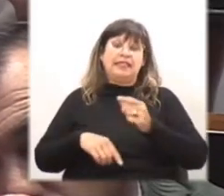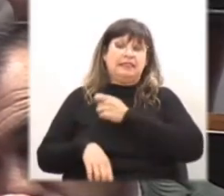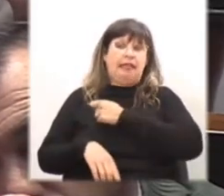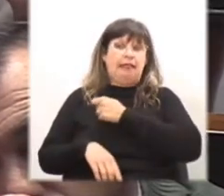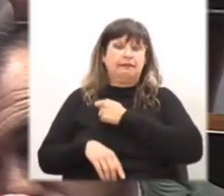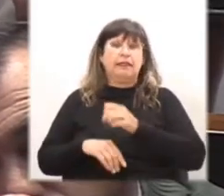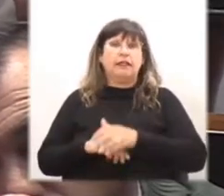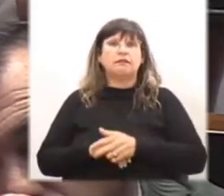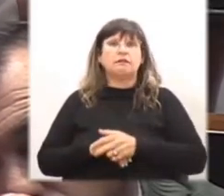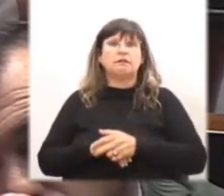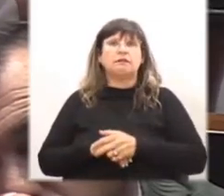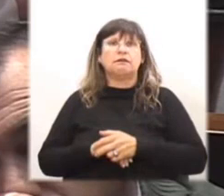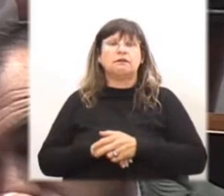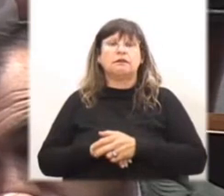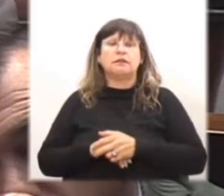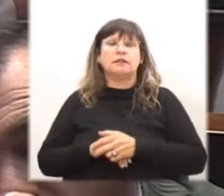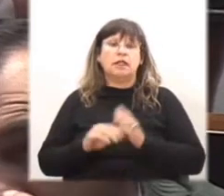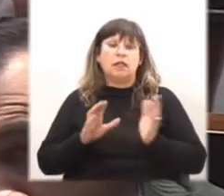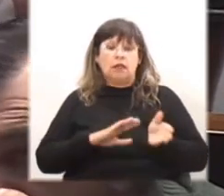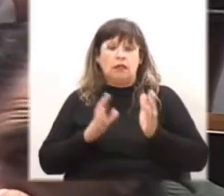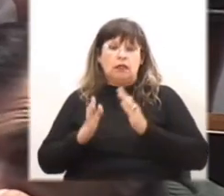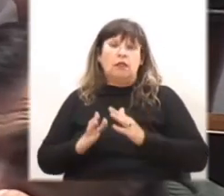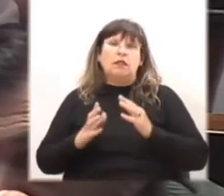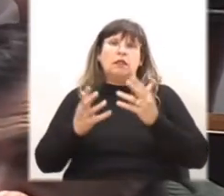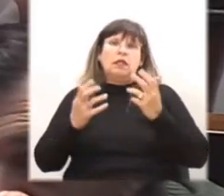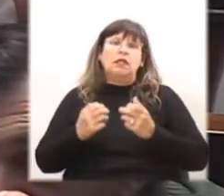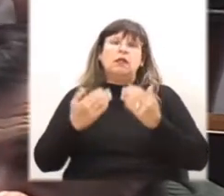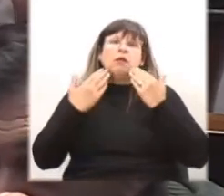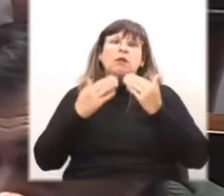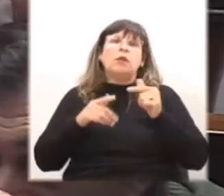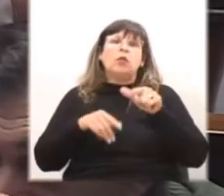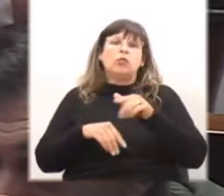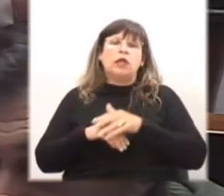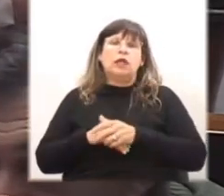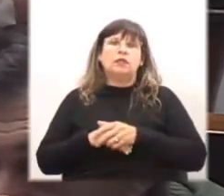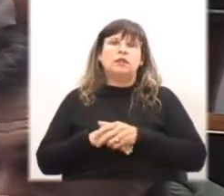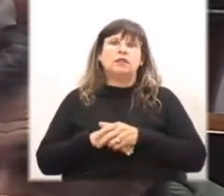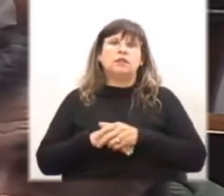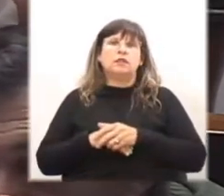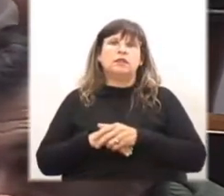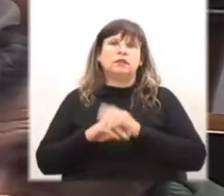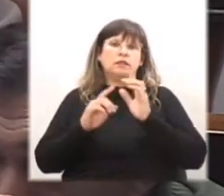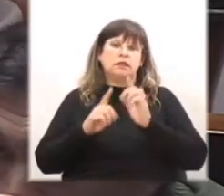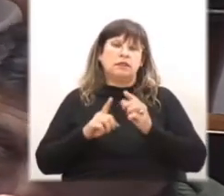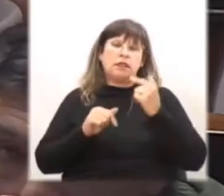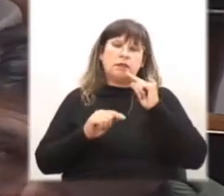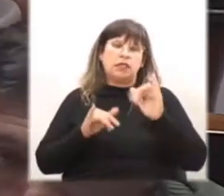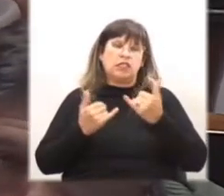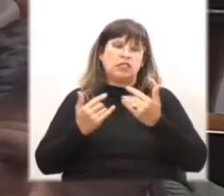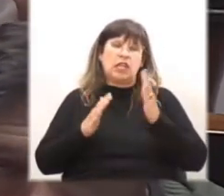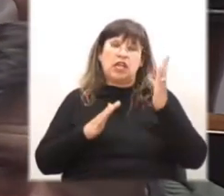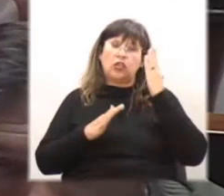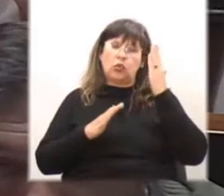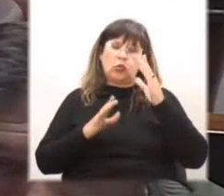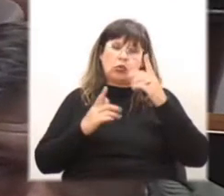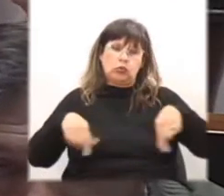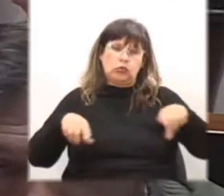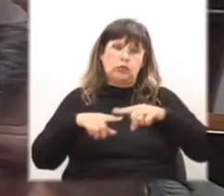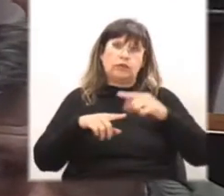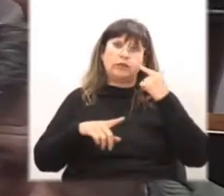Artigas. Por otro lado, queremos consultar puntualmente algo que es de público conocimiento, que la